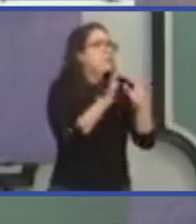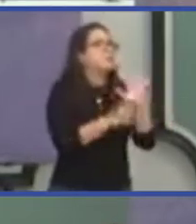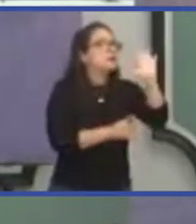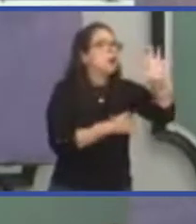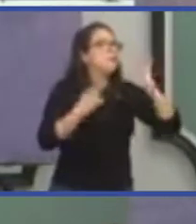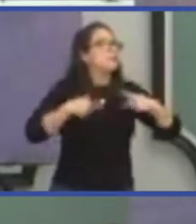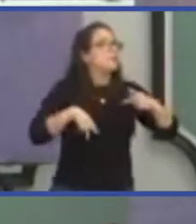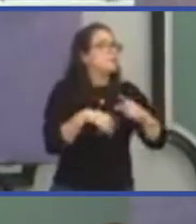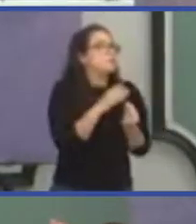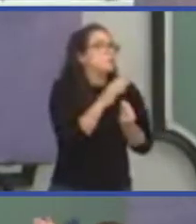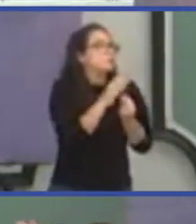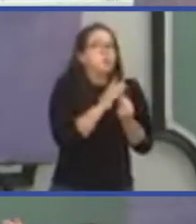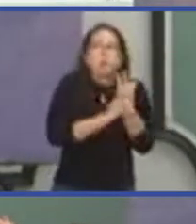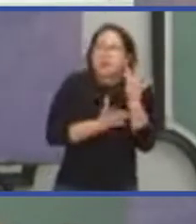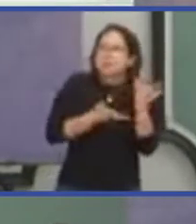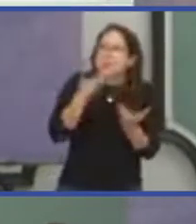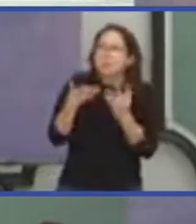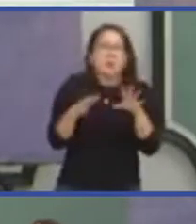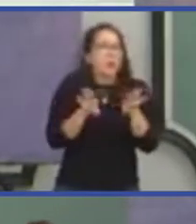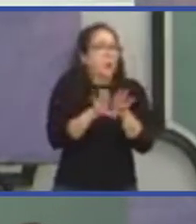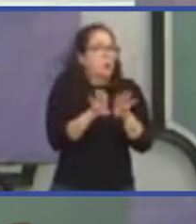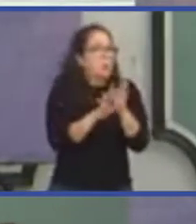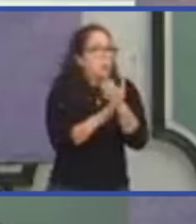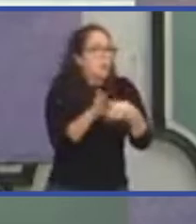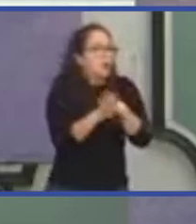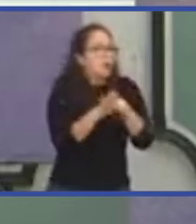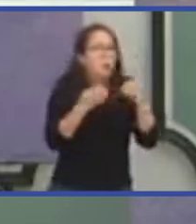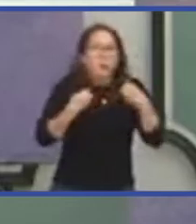en el hotel infinito? A ver, cuéntame.